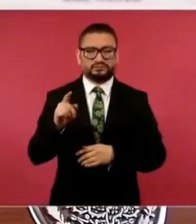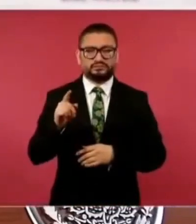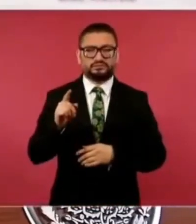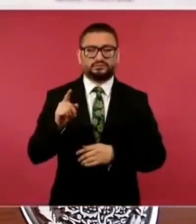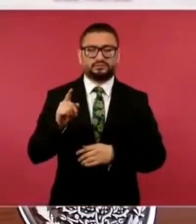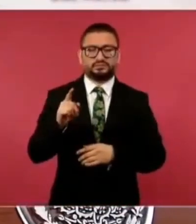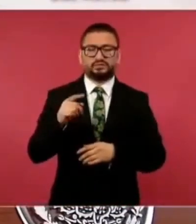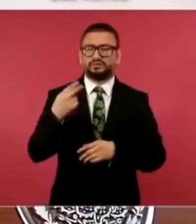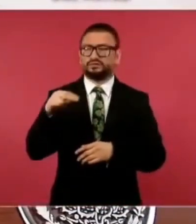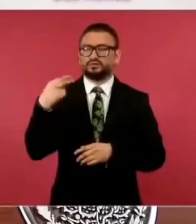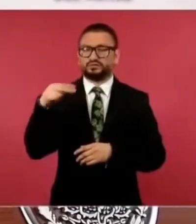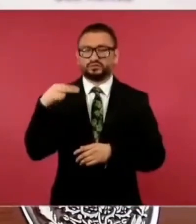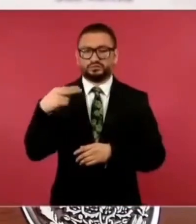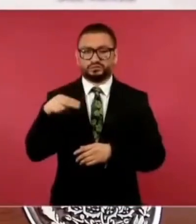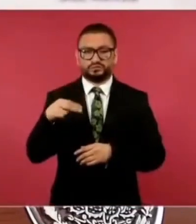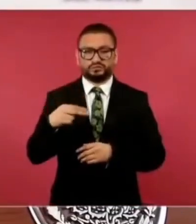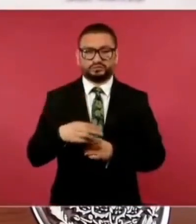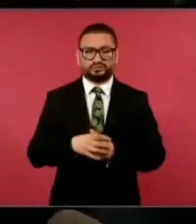¿cómo se llama?